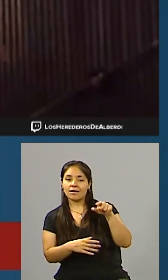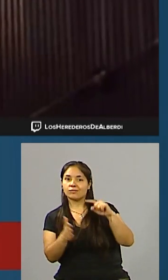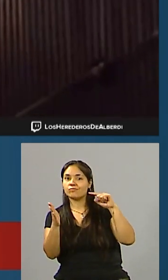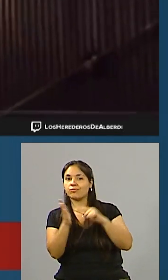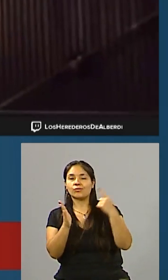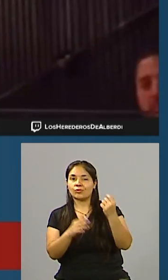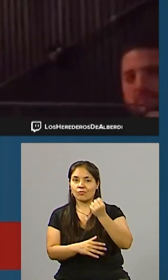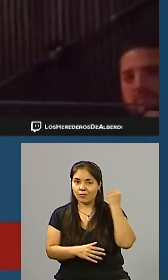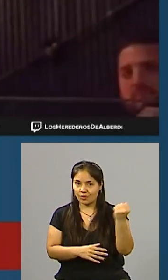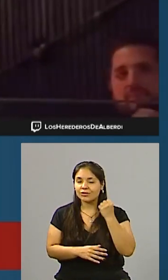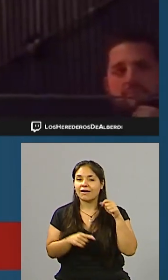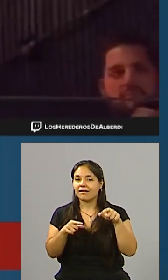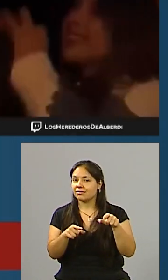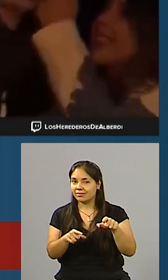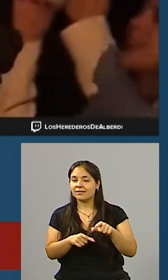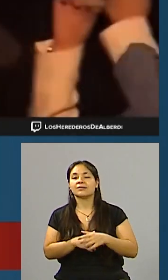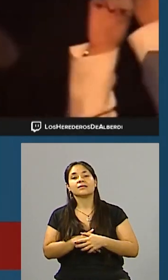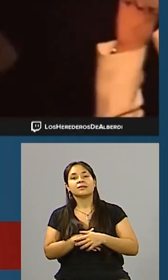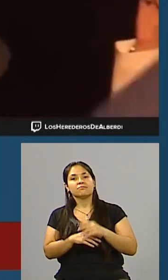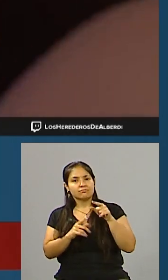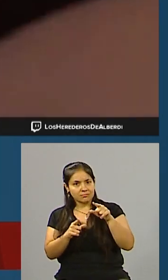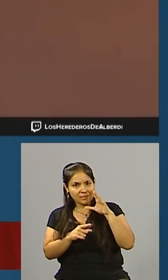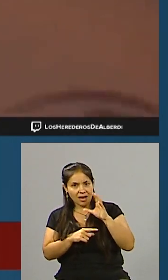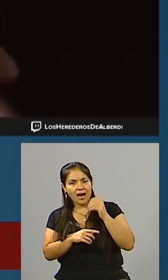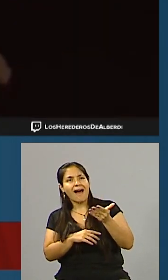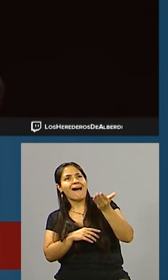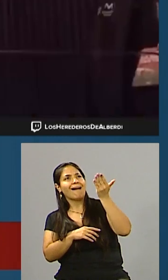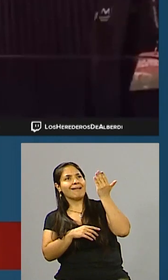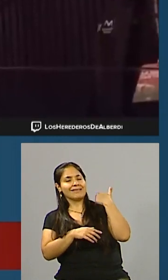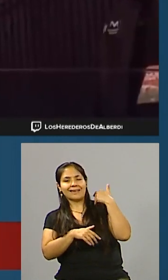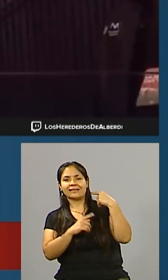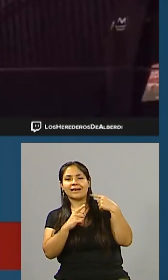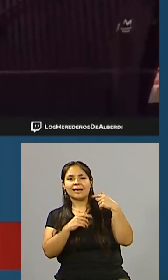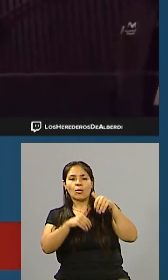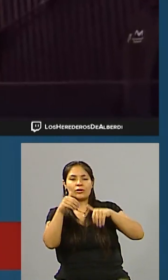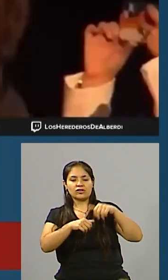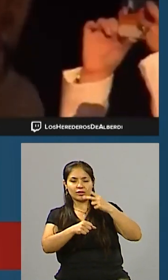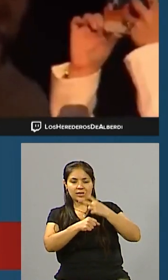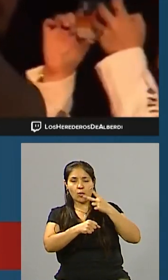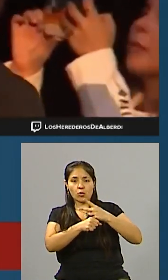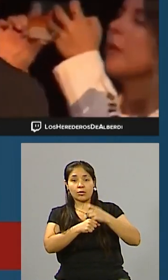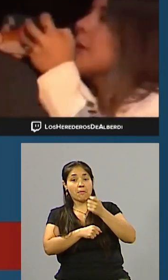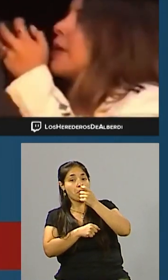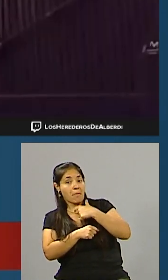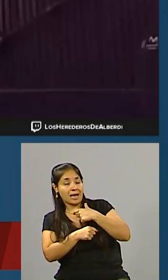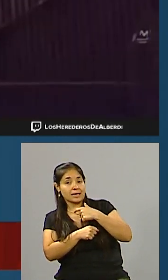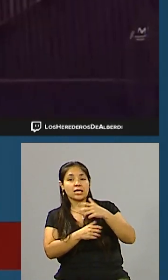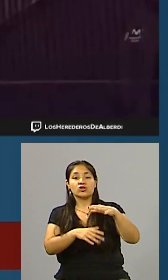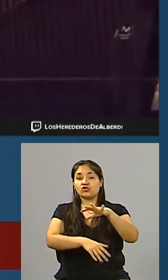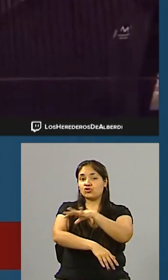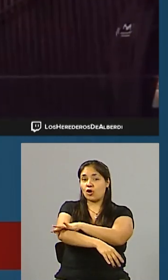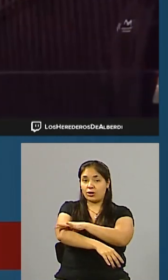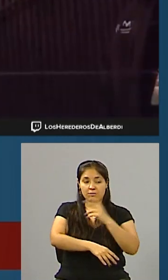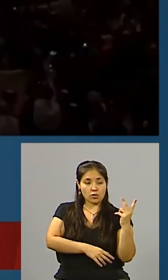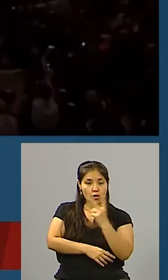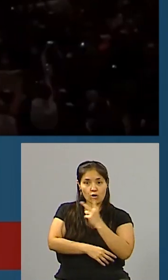acabas de mencionar, porque vos recordarás que el último balotaje en la Argentina fue entre Mauricio Macri y Daniel Scioli, donde